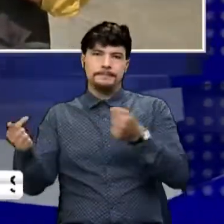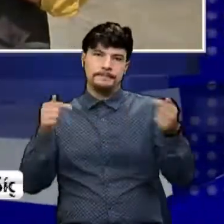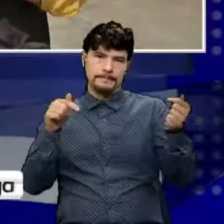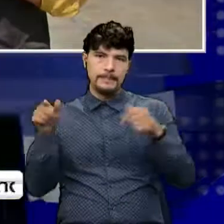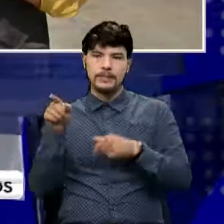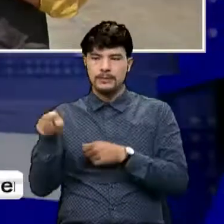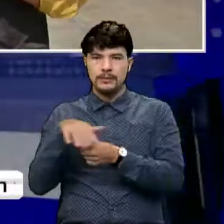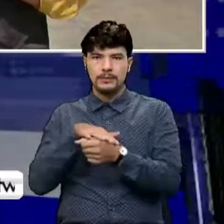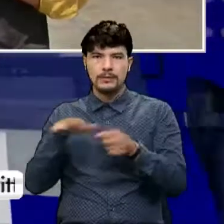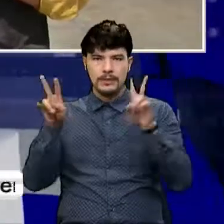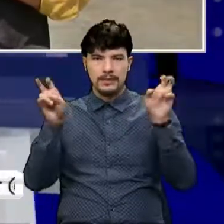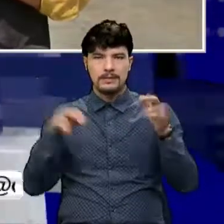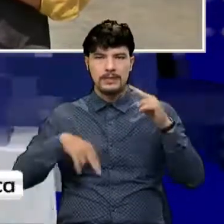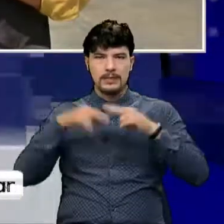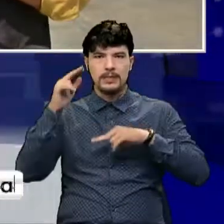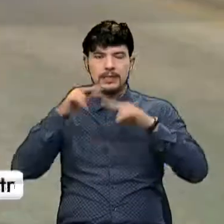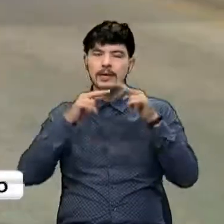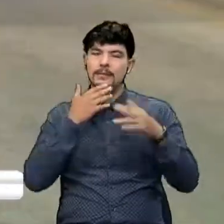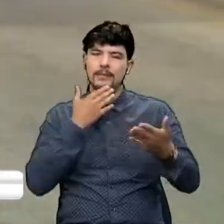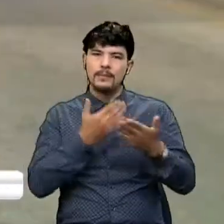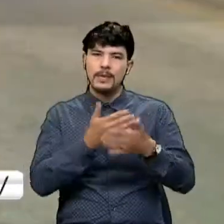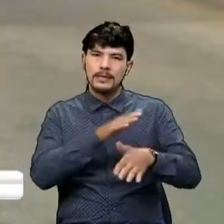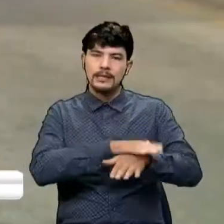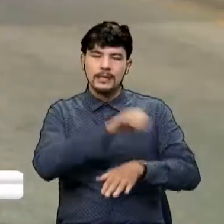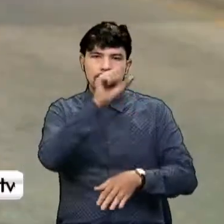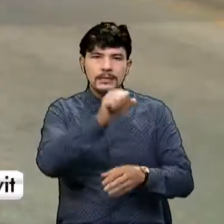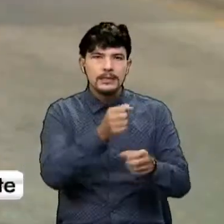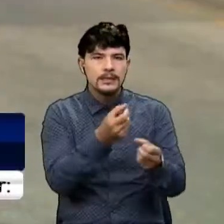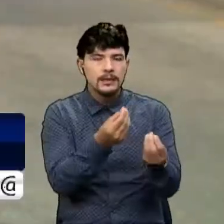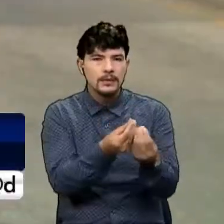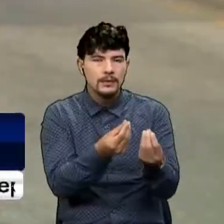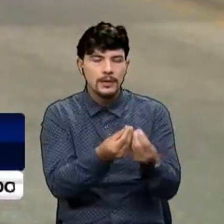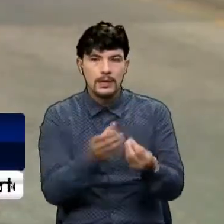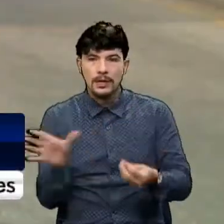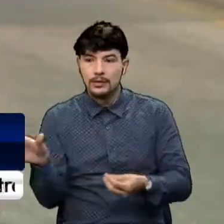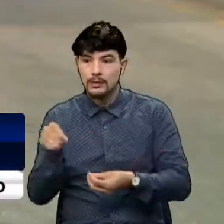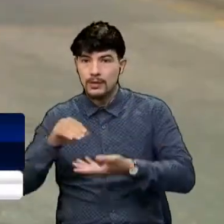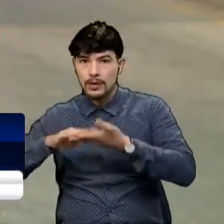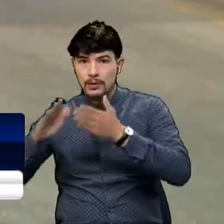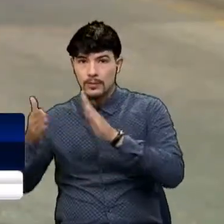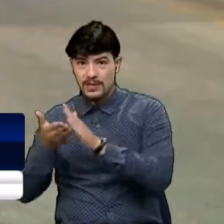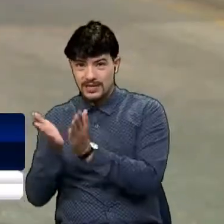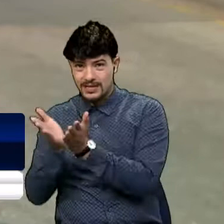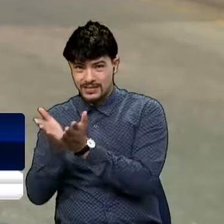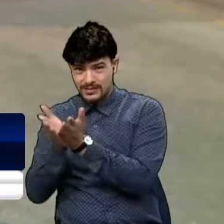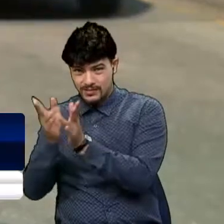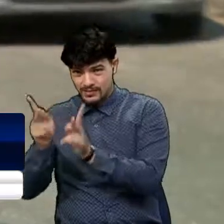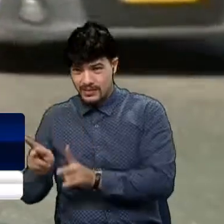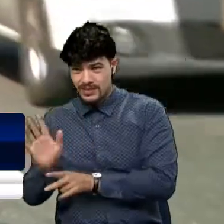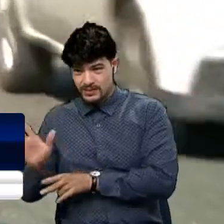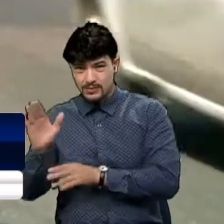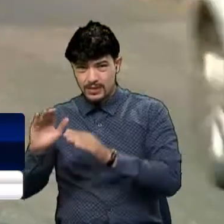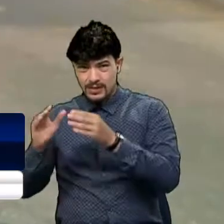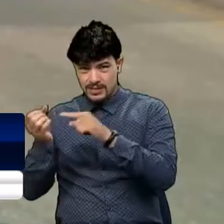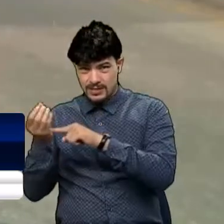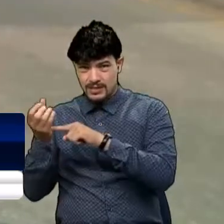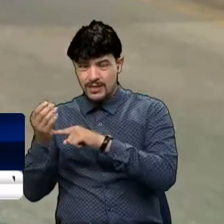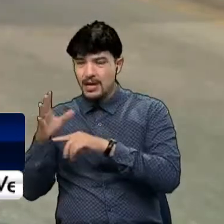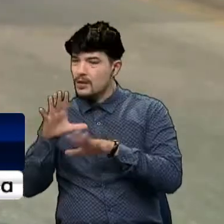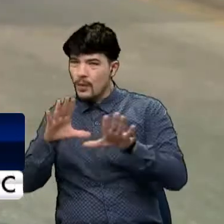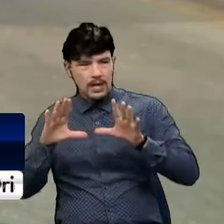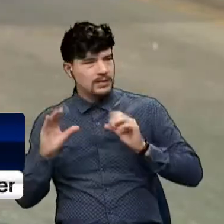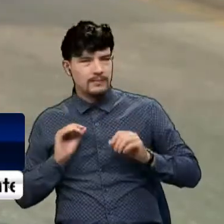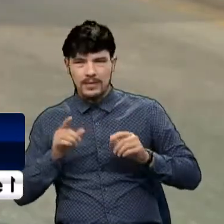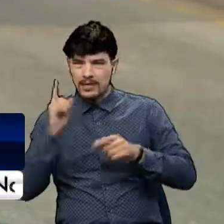buenas tardes compañeros el estudio pues mientras la comunidad educativa del colegio a la normal rechaza la decisión del tribunal